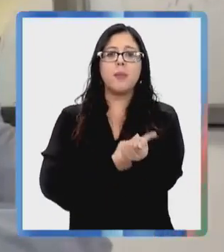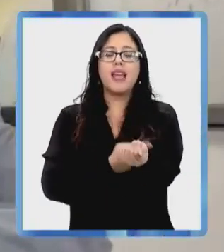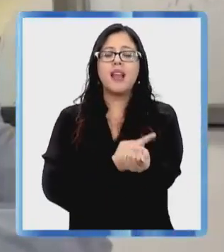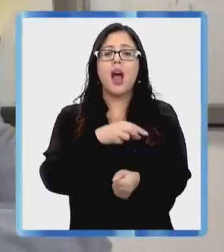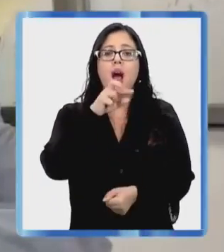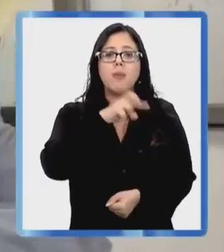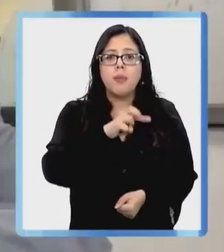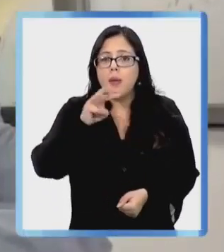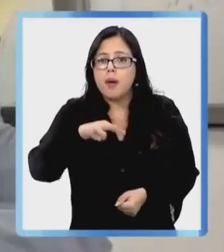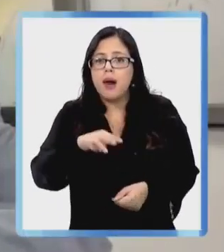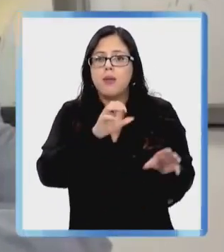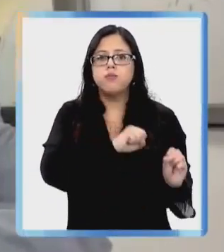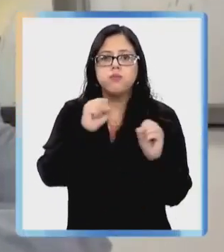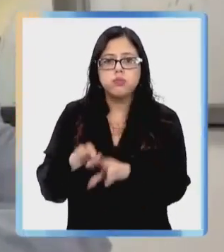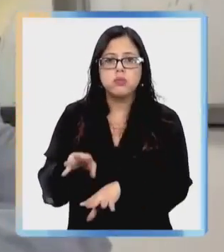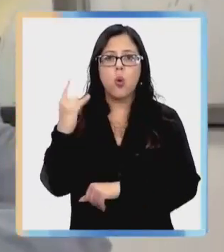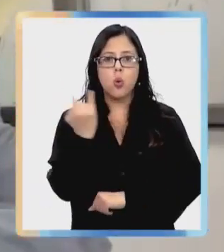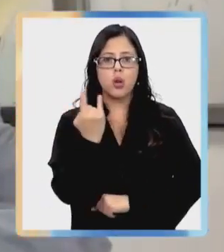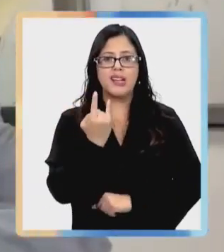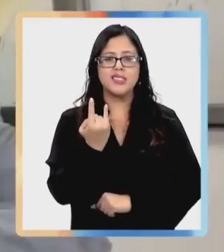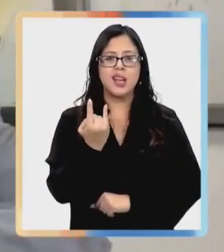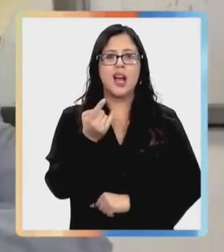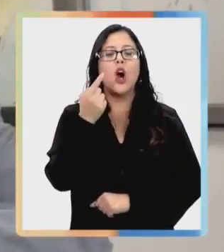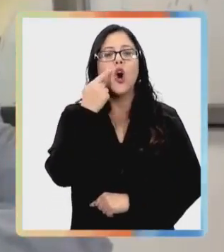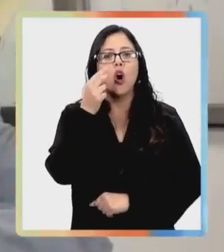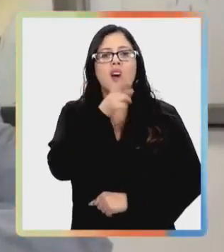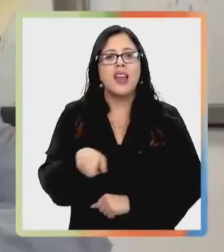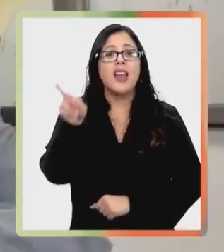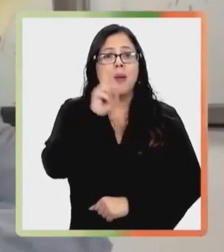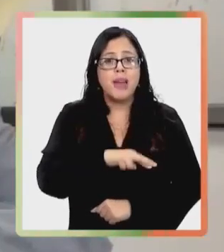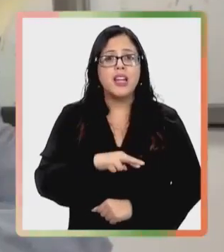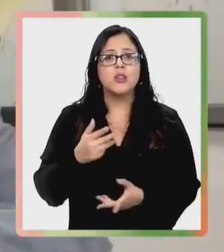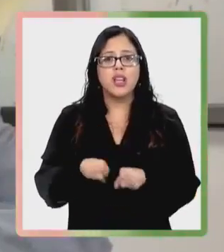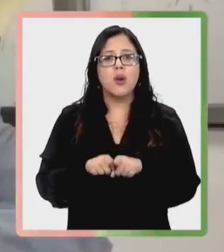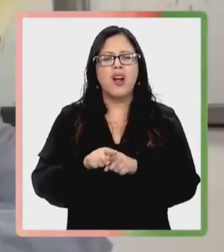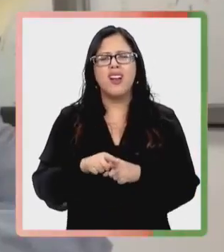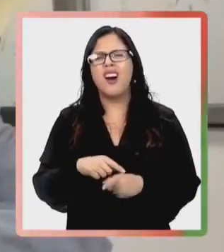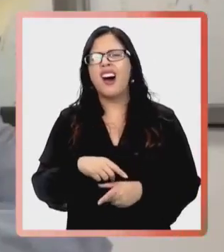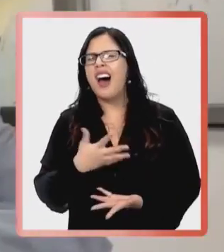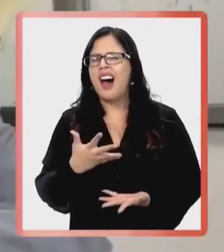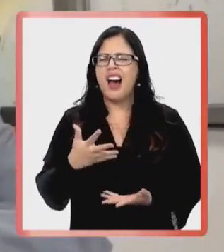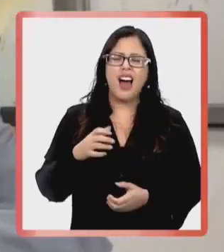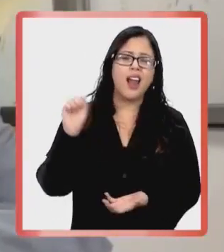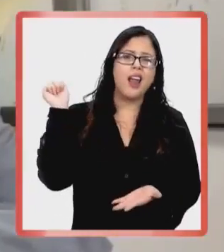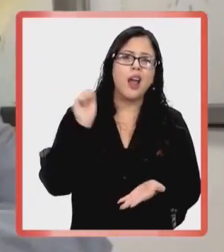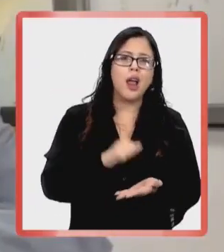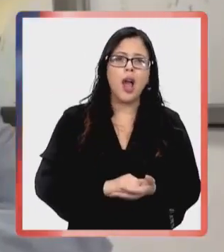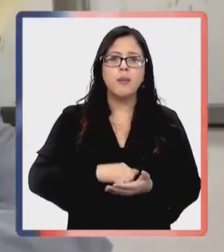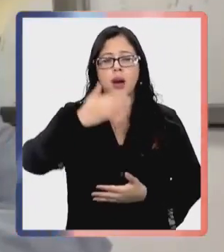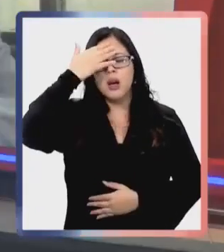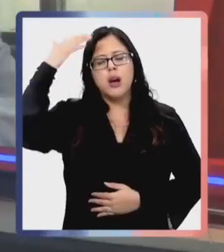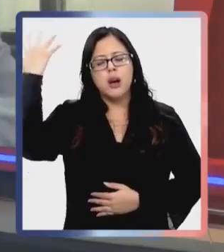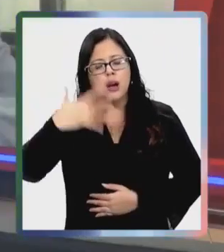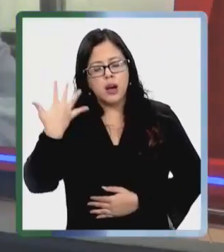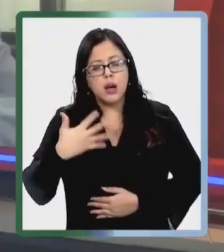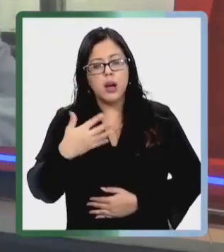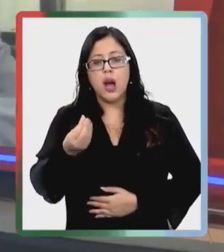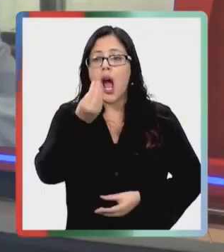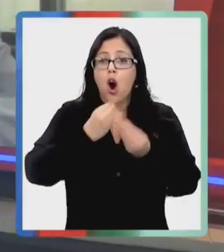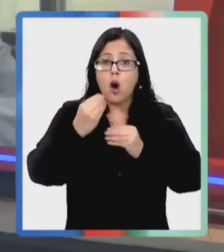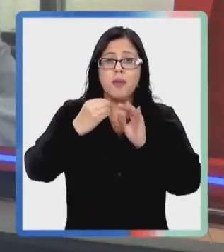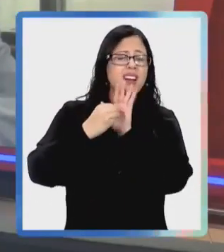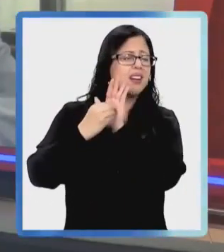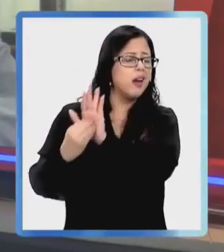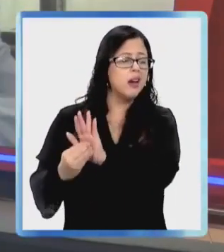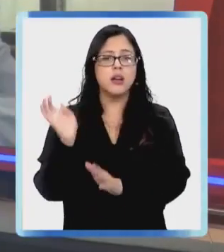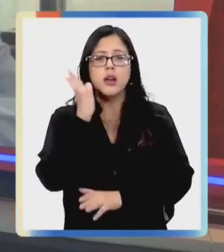mamá o el papá para llevar el niño a urgencia. Los repito, si tiene quejido, si tiene fiebre alta, si rechaza la alimentación,